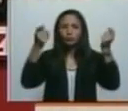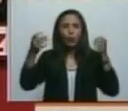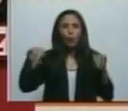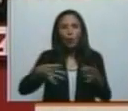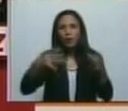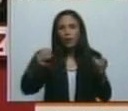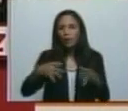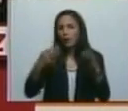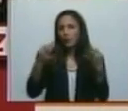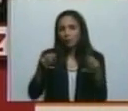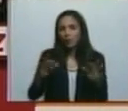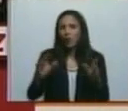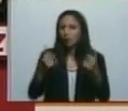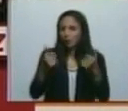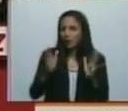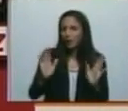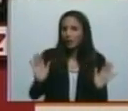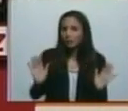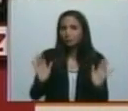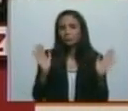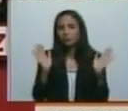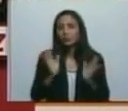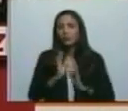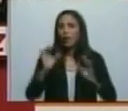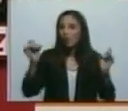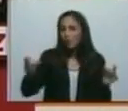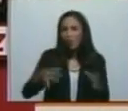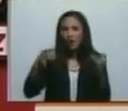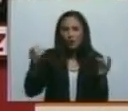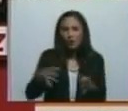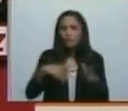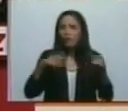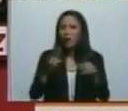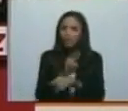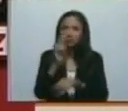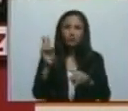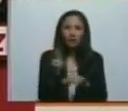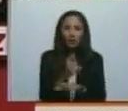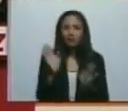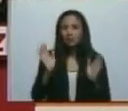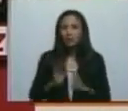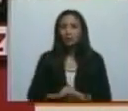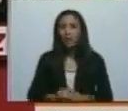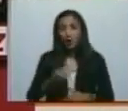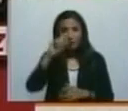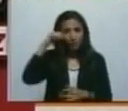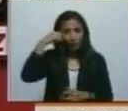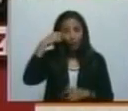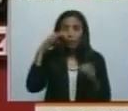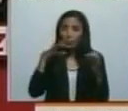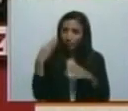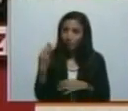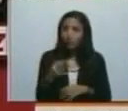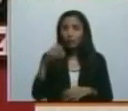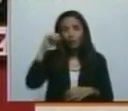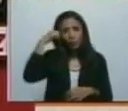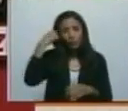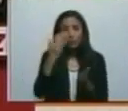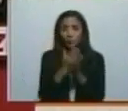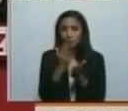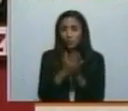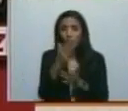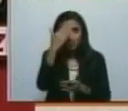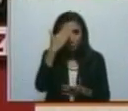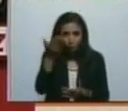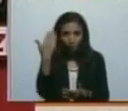la violencia. Hicieron actos, cometieron actos de violencia. Nadie se... No es que no nos acordamos del asalto